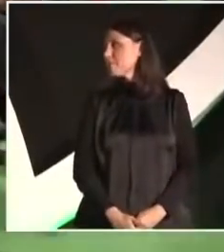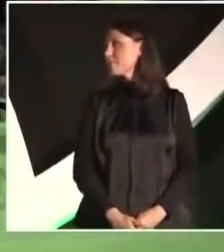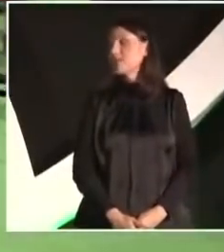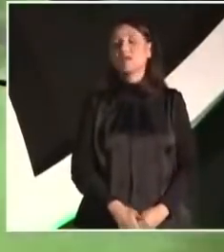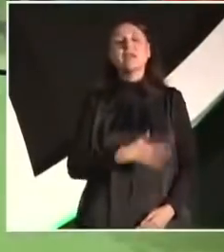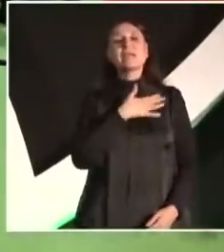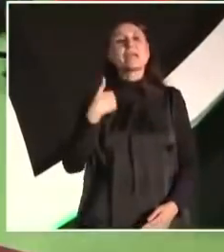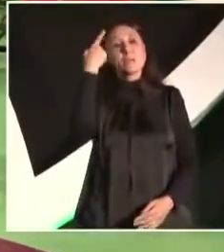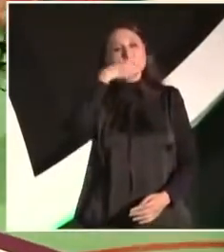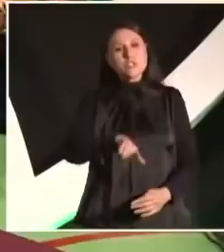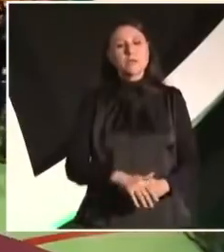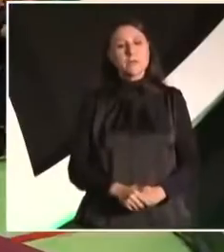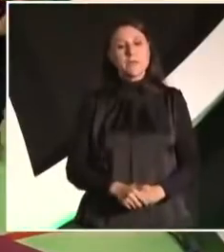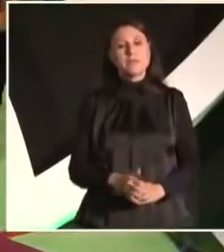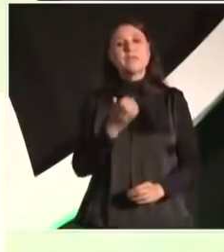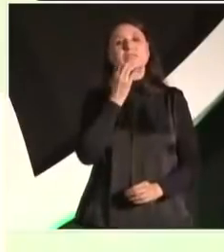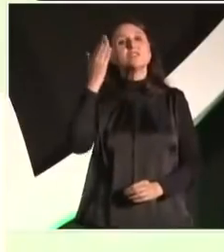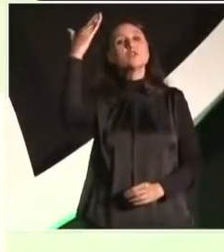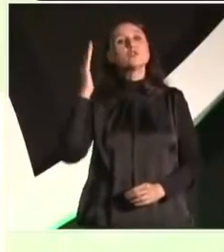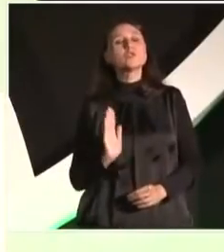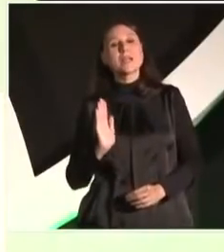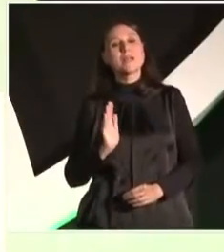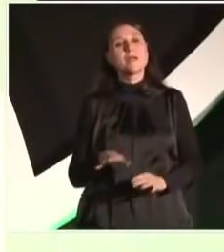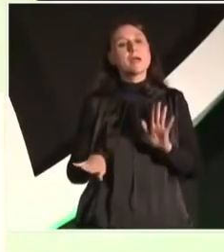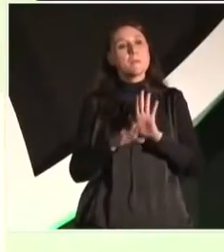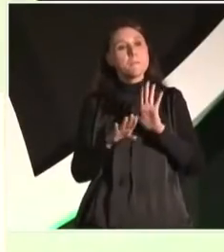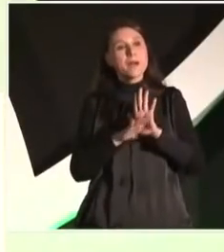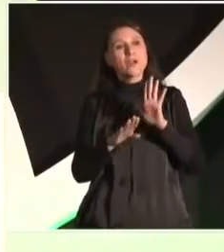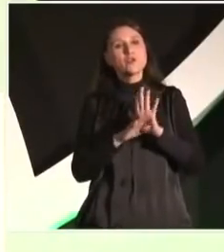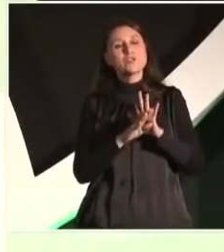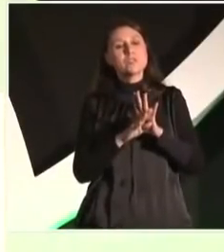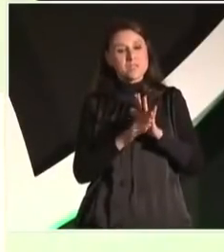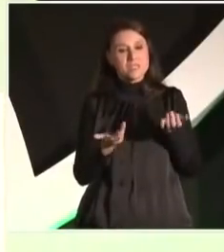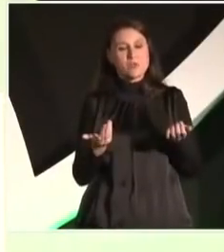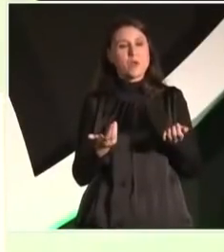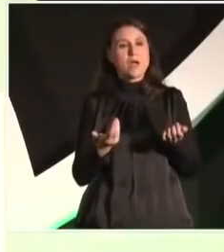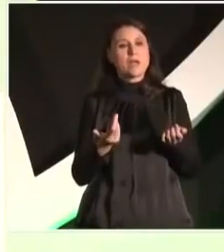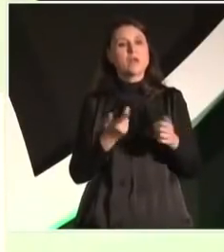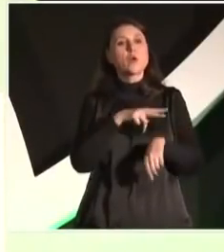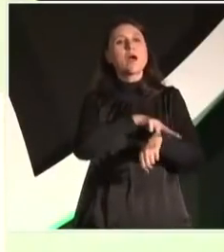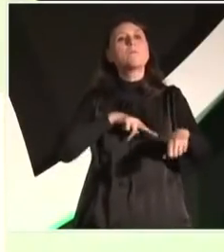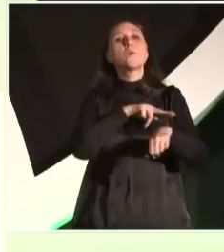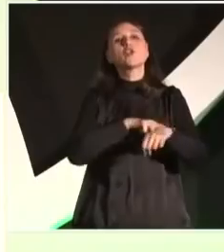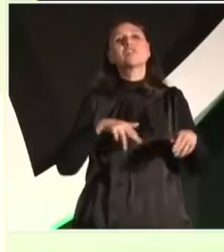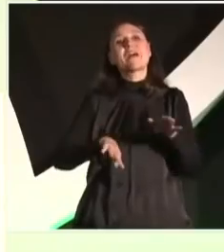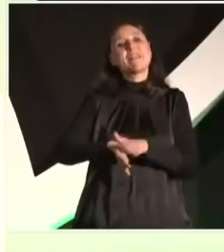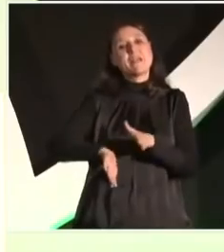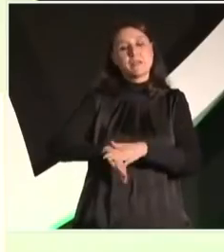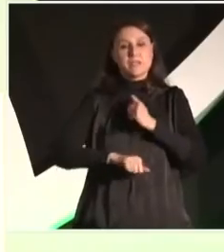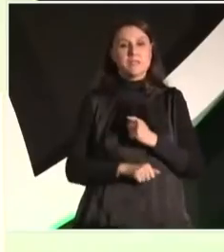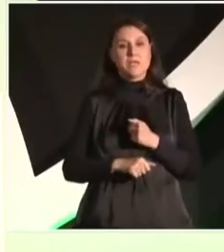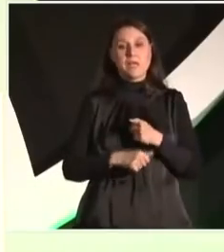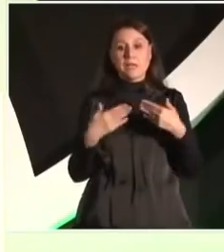Queremos saber si Susana Díaz va a seguir siendo la portera de la derecha, la que le abre la puerta